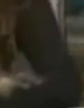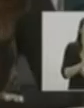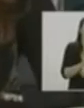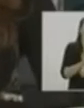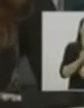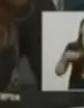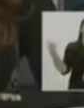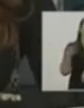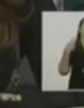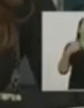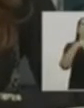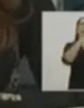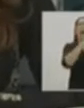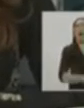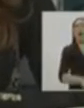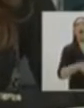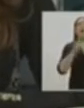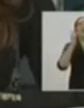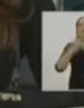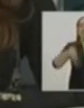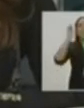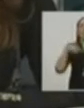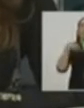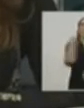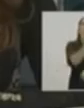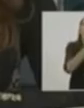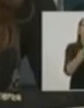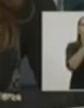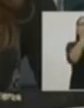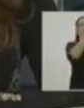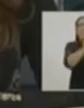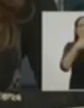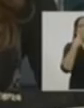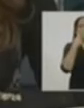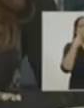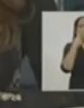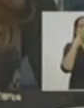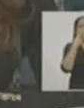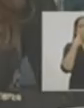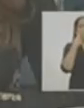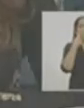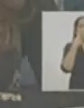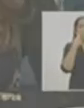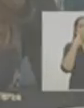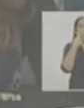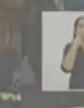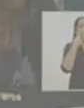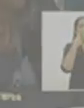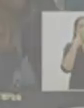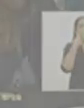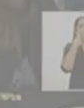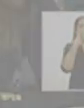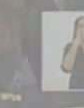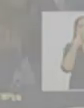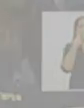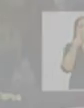Kirchner. Entonces no es solamente de si tenía el 40% o si era número 40 en un listado de empresarios.